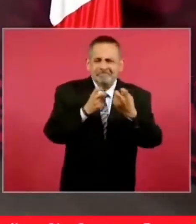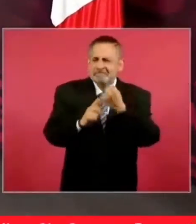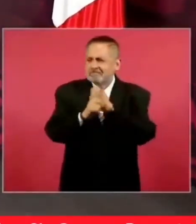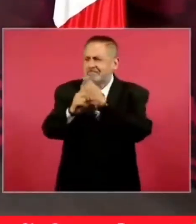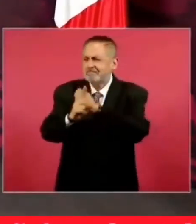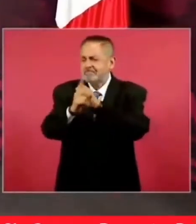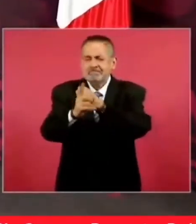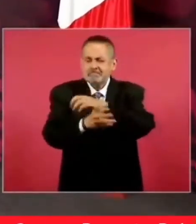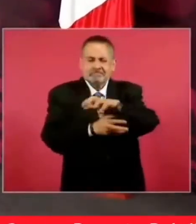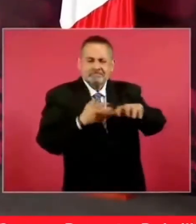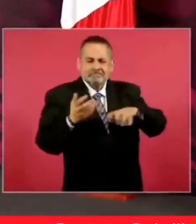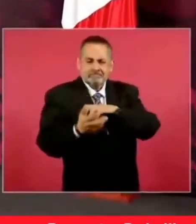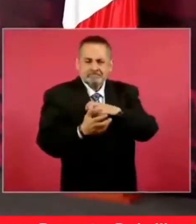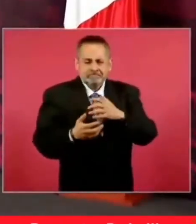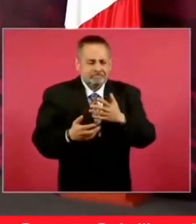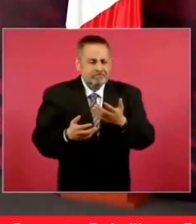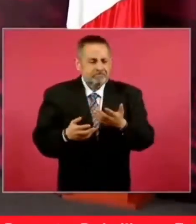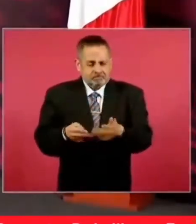temporada.